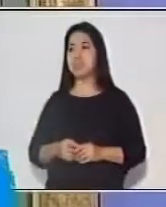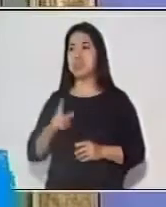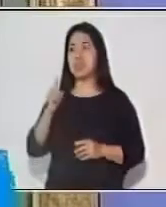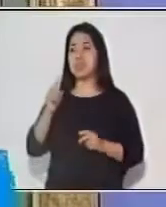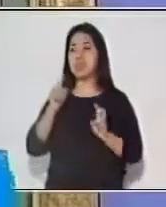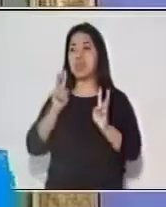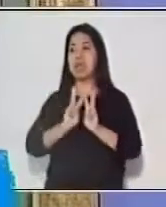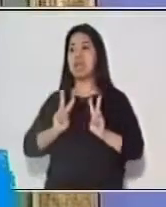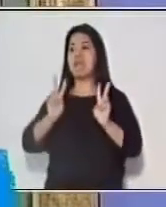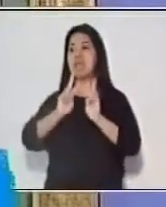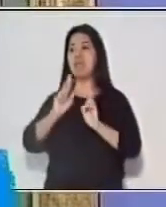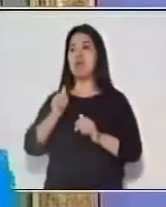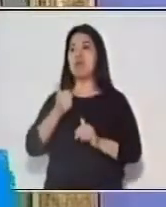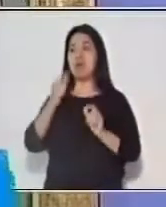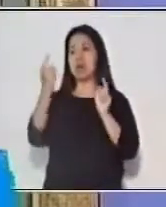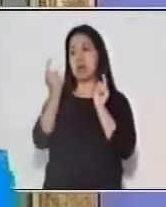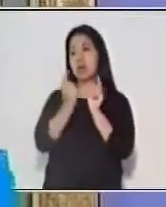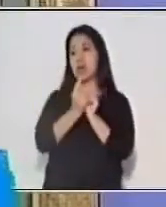que encontramos es